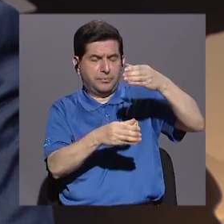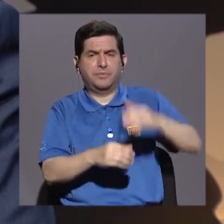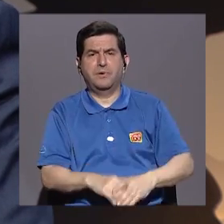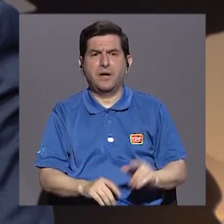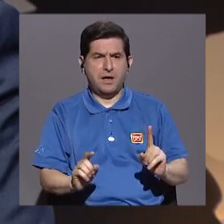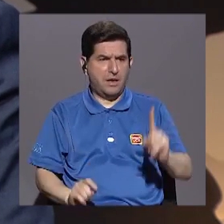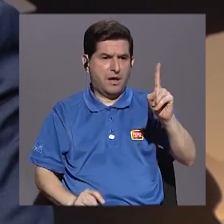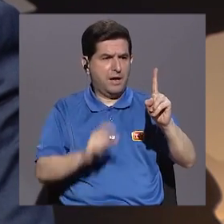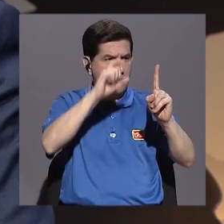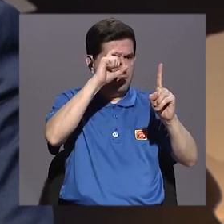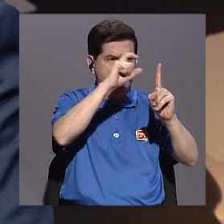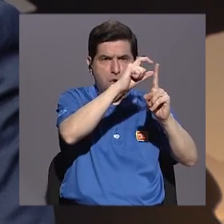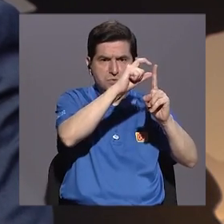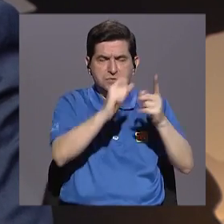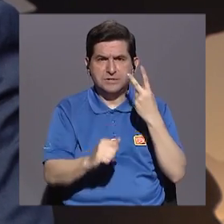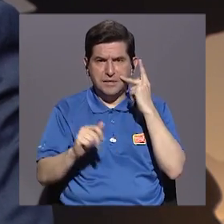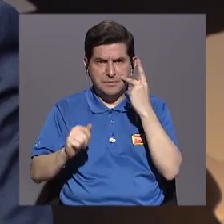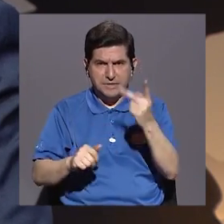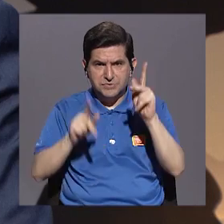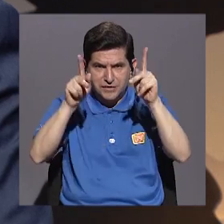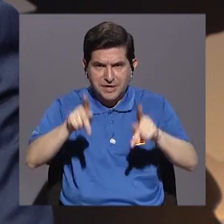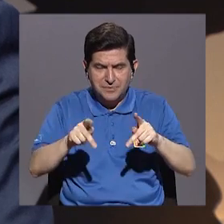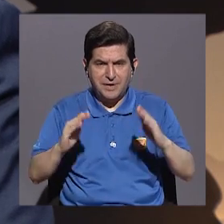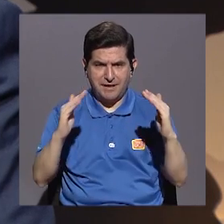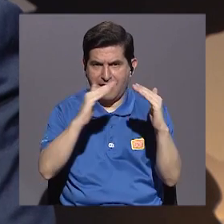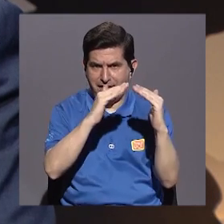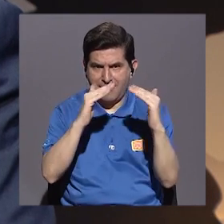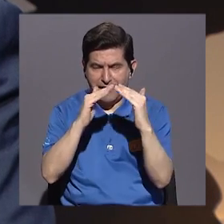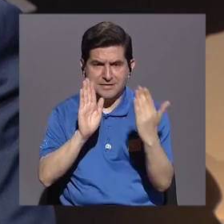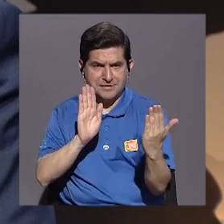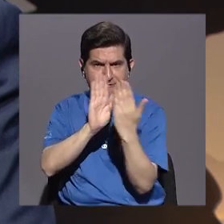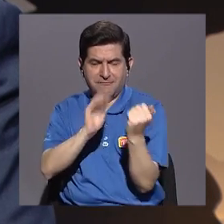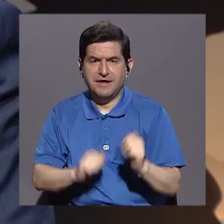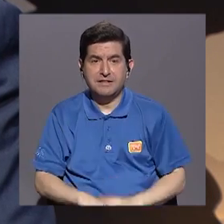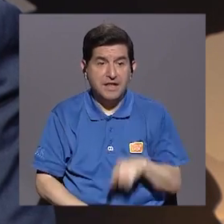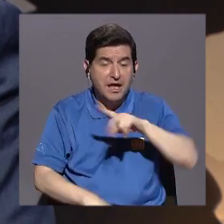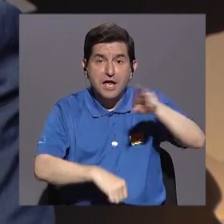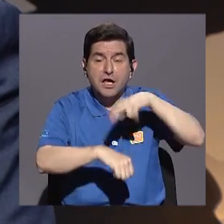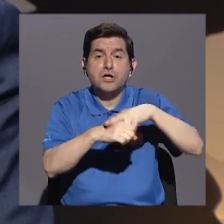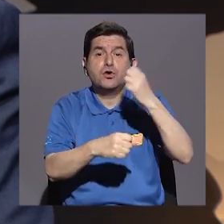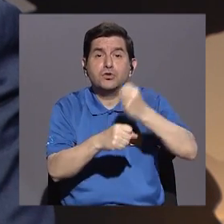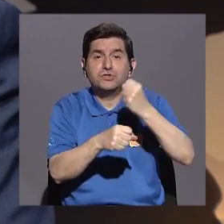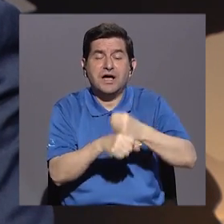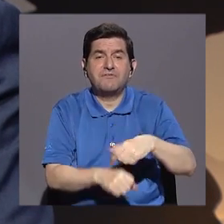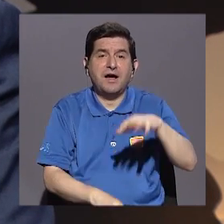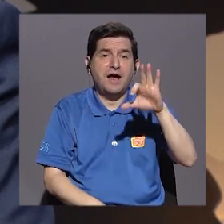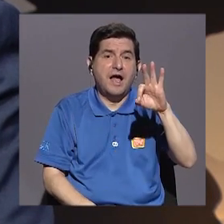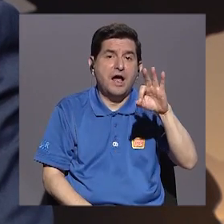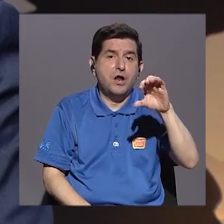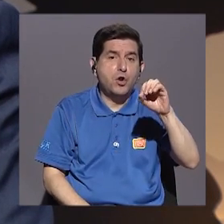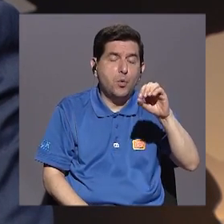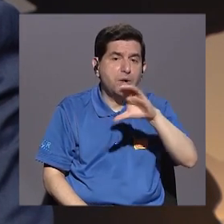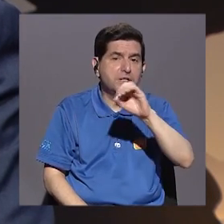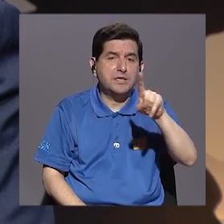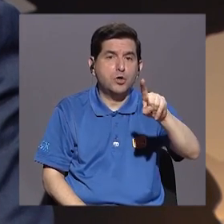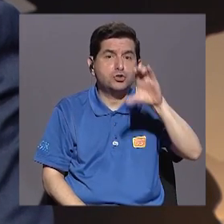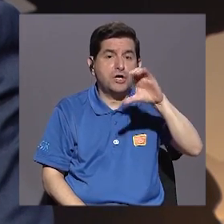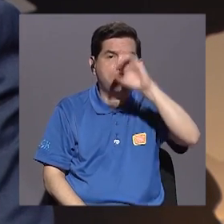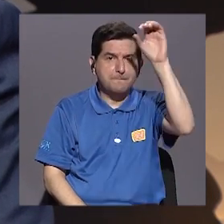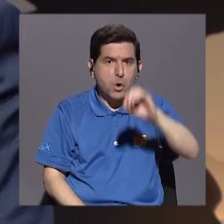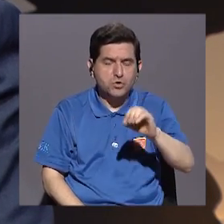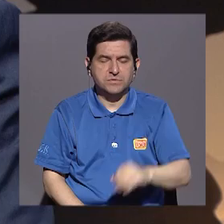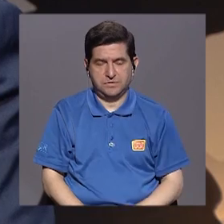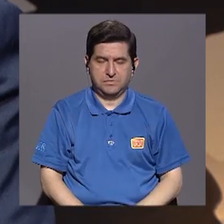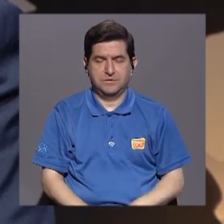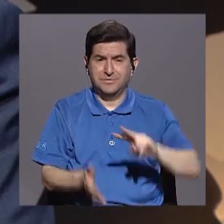lindos televidentes pueden ver en frente son escasos quizás esos postes usualmente trabajan al 90 y 100 por ciento de su capacidad límite